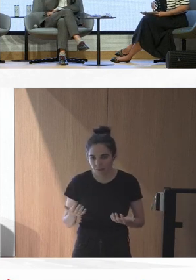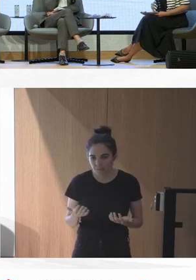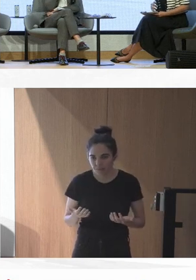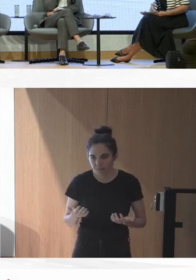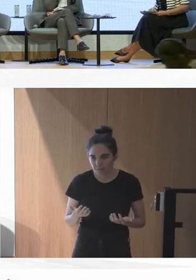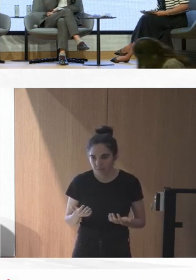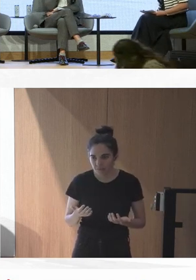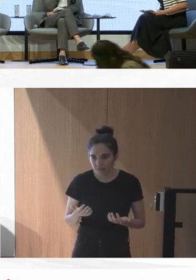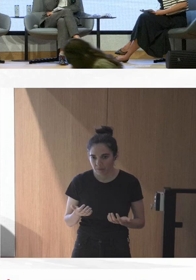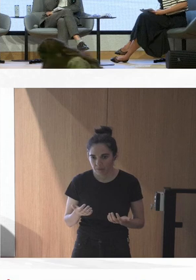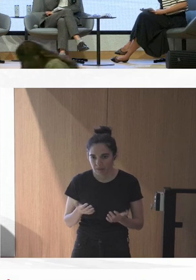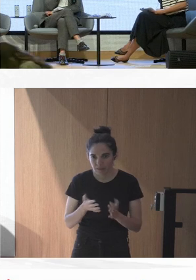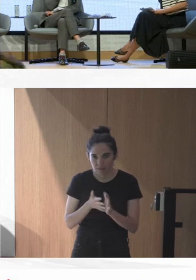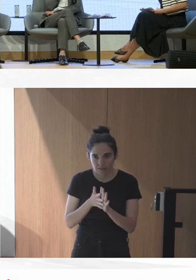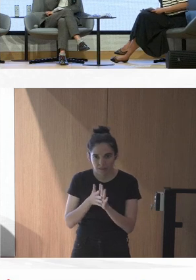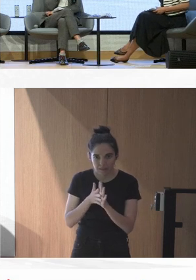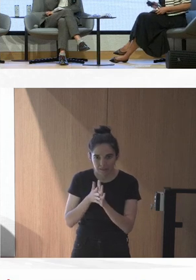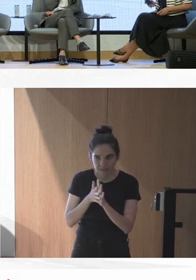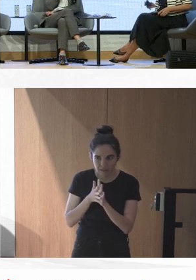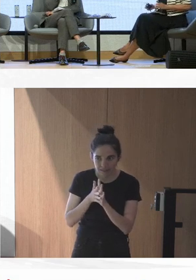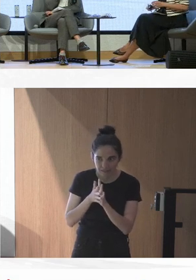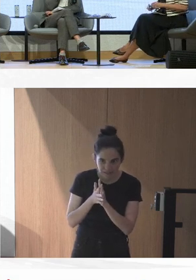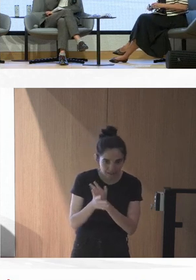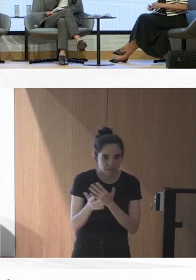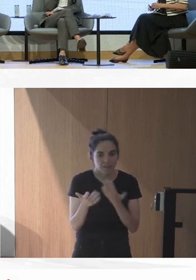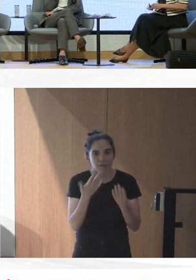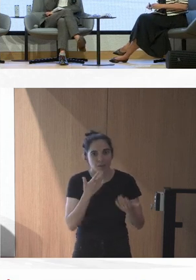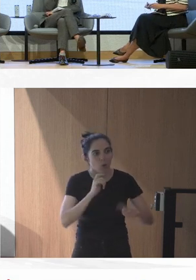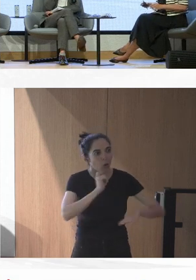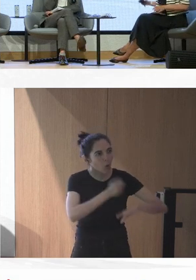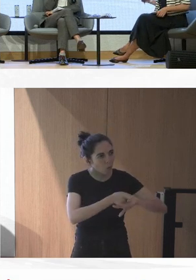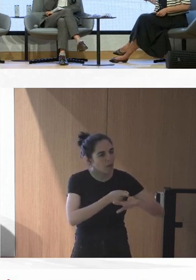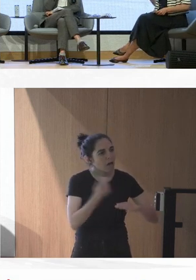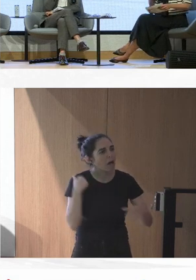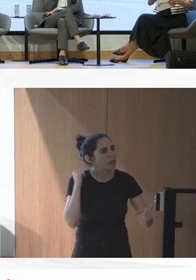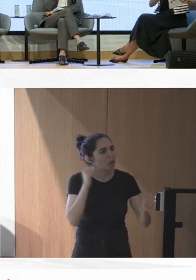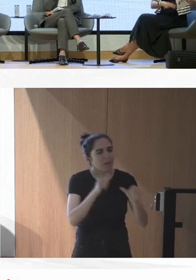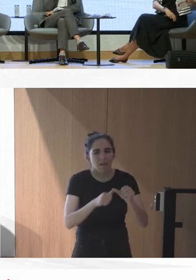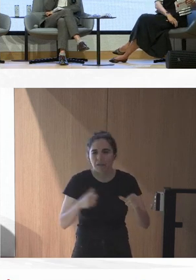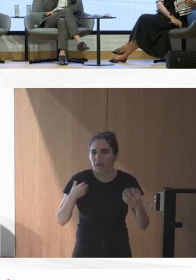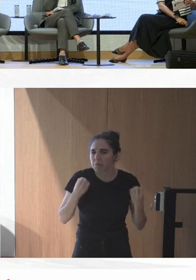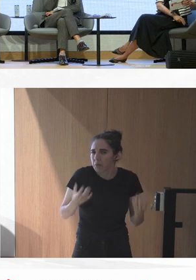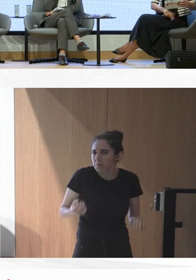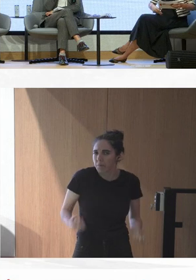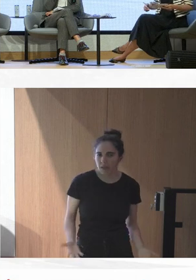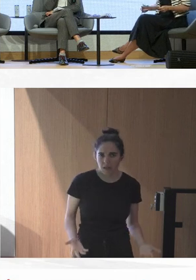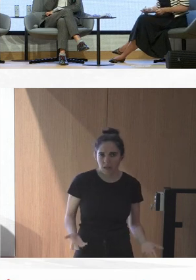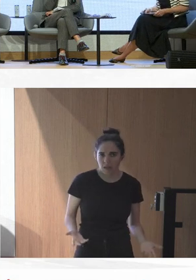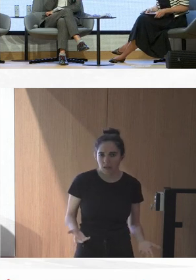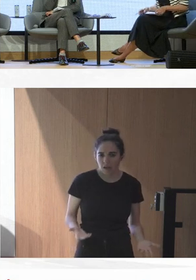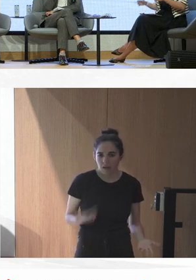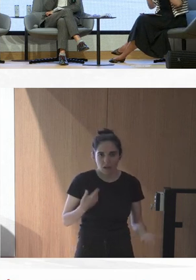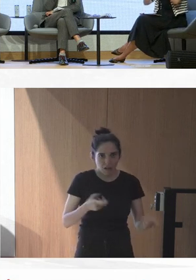qué puede llevar a ese juez a cuestionar lo que siempre le ha funcionado? Y yo me acuerdo